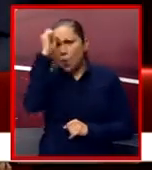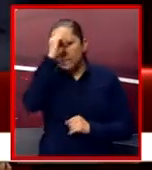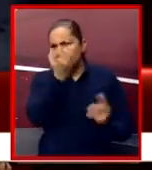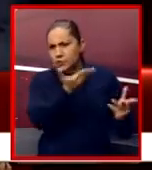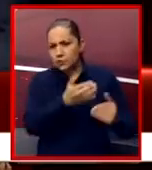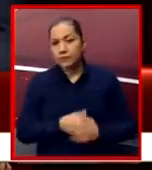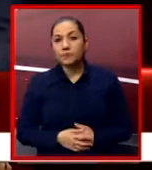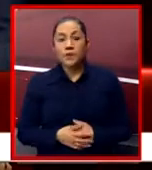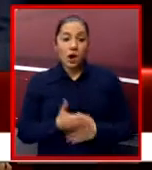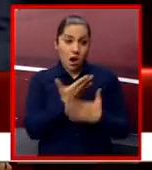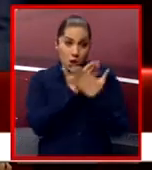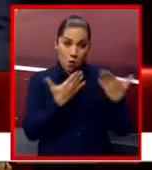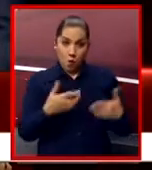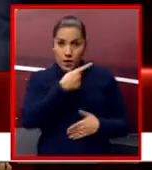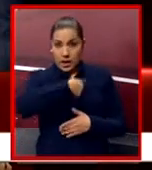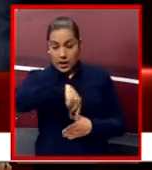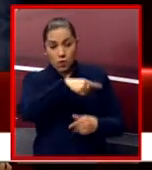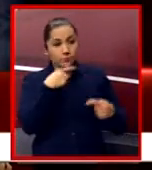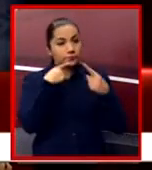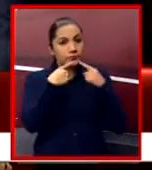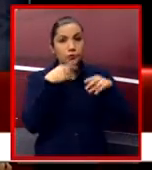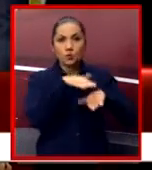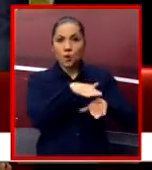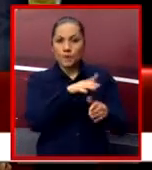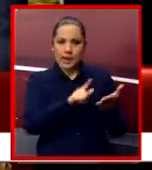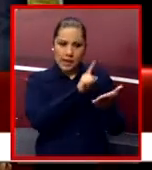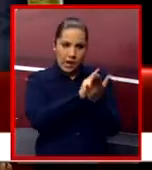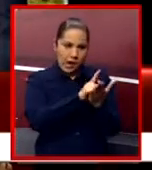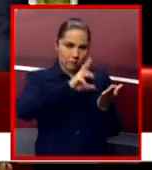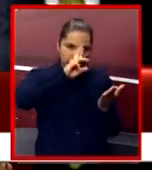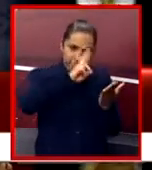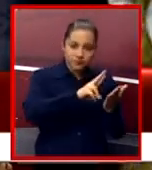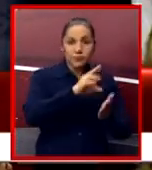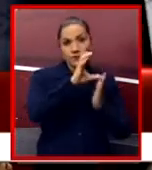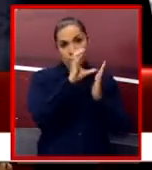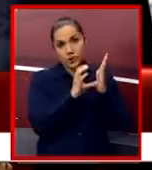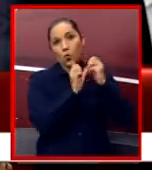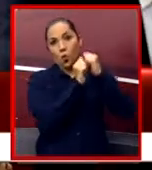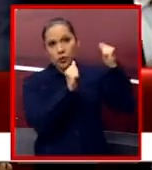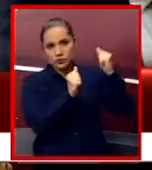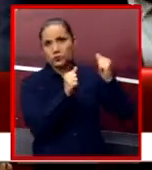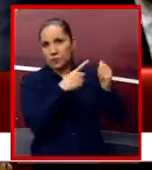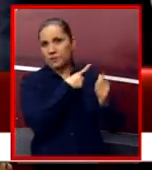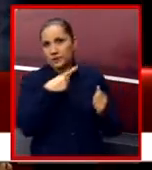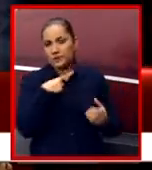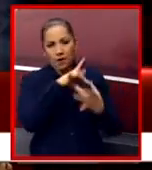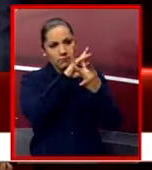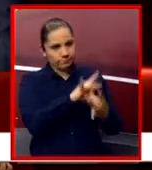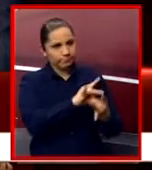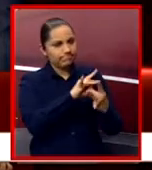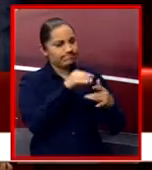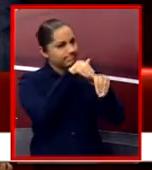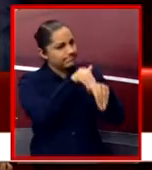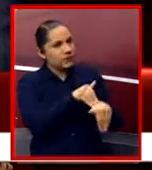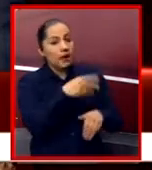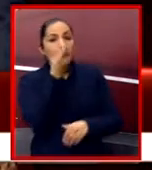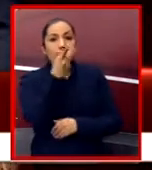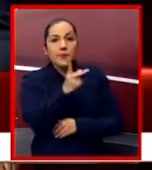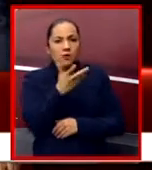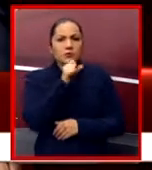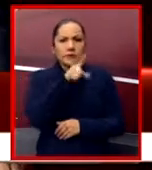vigencia del Estado de Derecho y el respeto a la Constitución española, y por otro se cuestiona lo que parecería ser